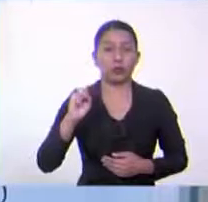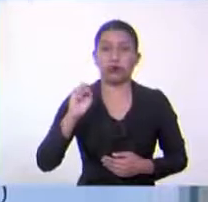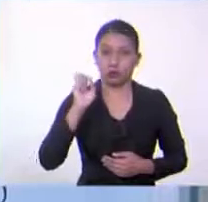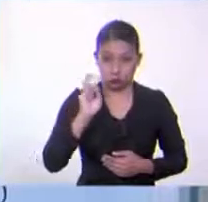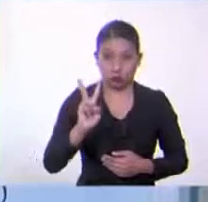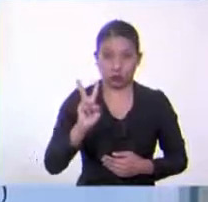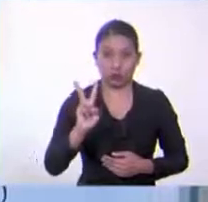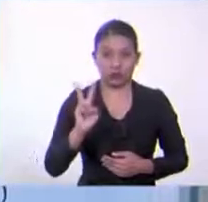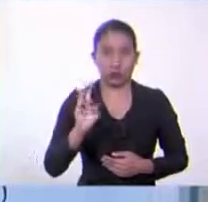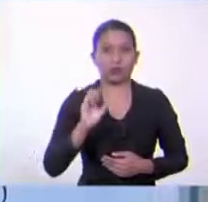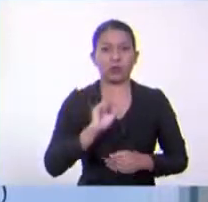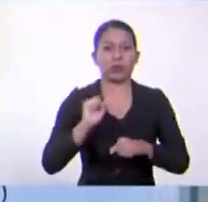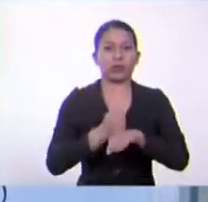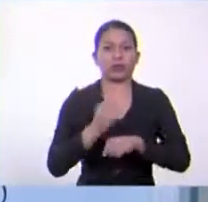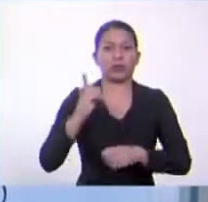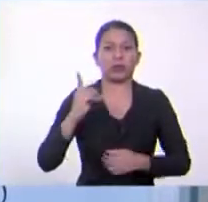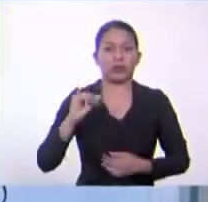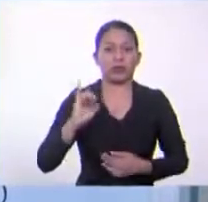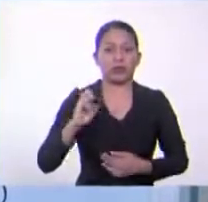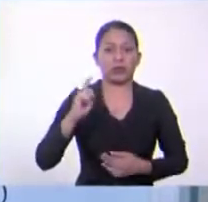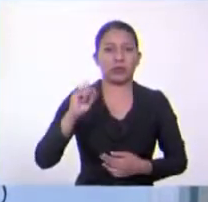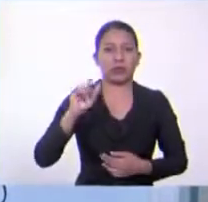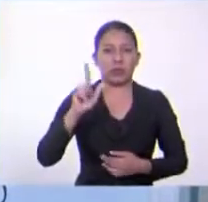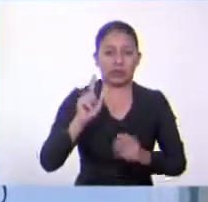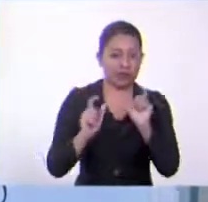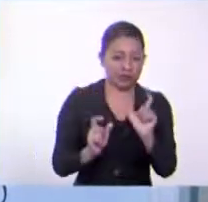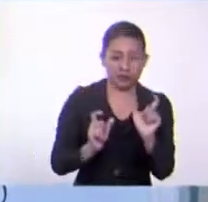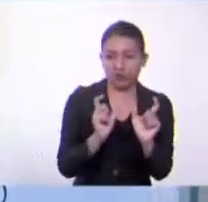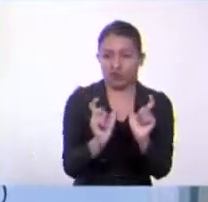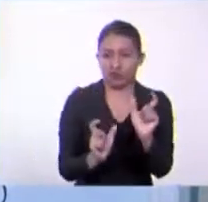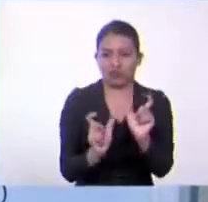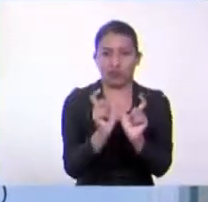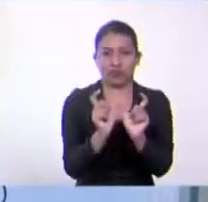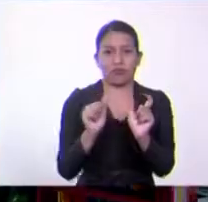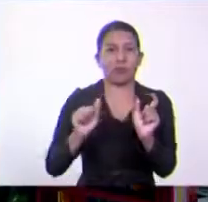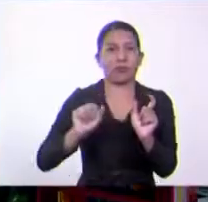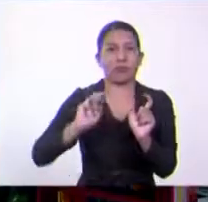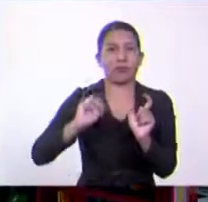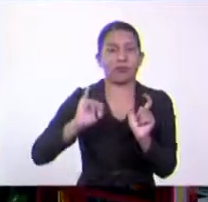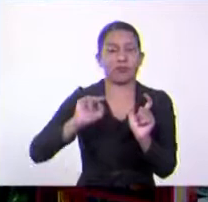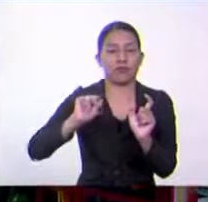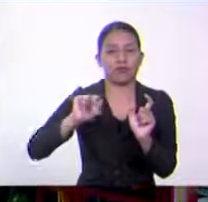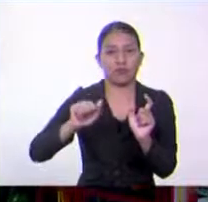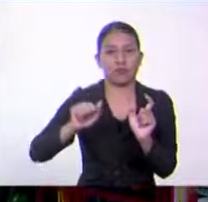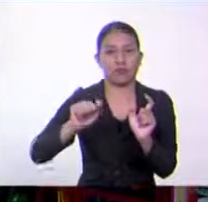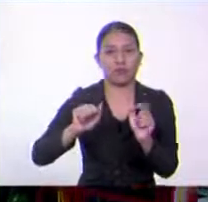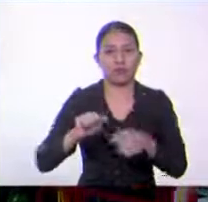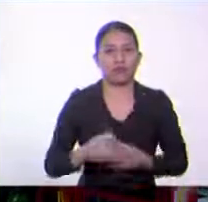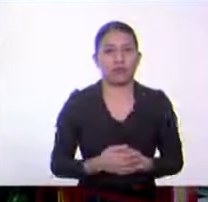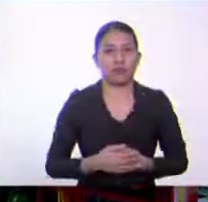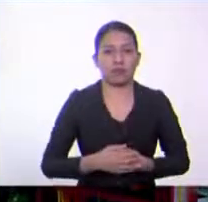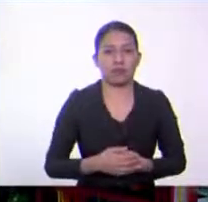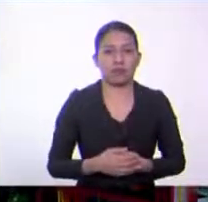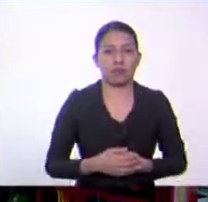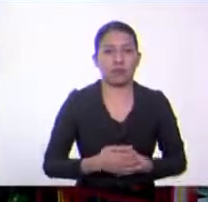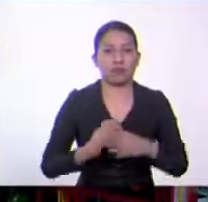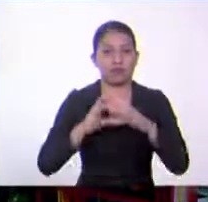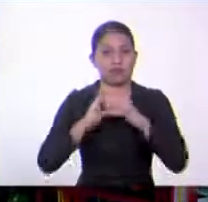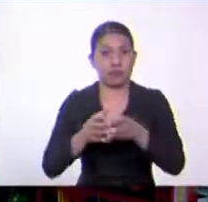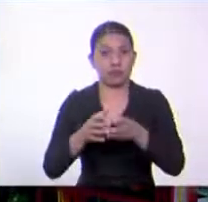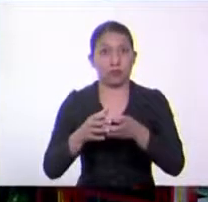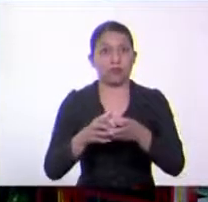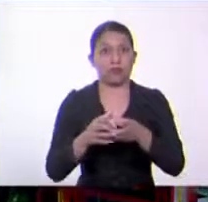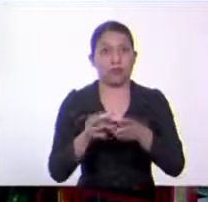es dietil y se le coloca la terminación amina. El grupo funcional